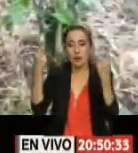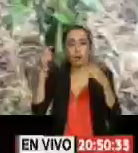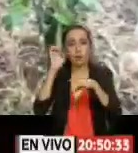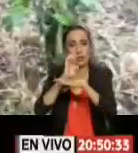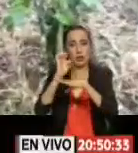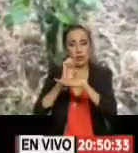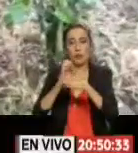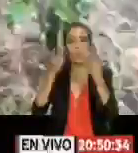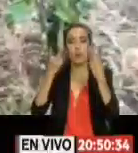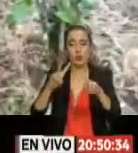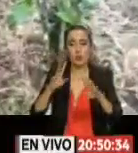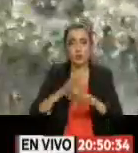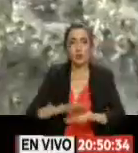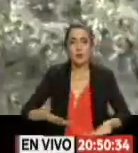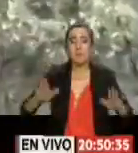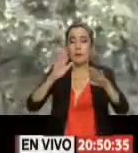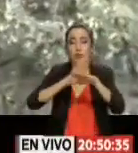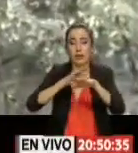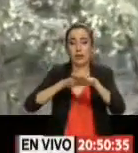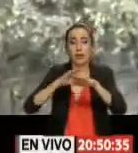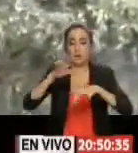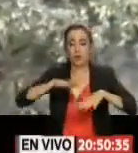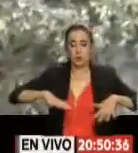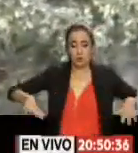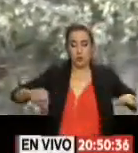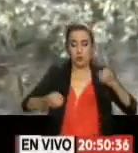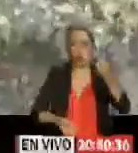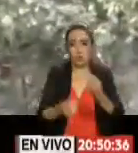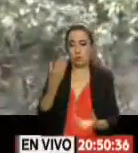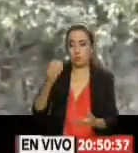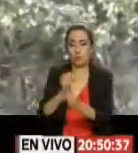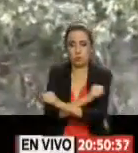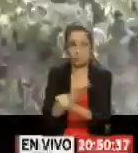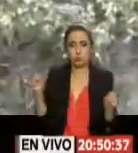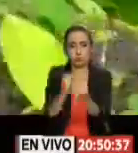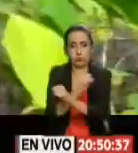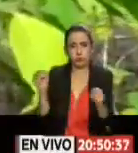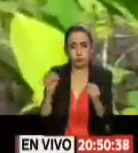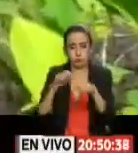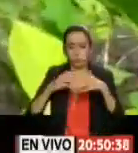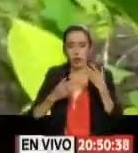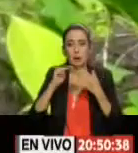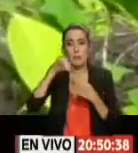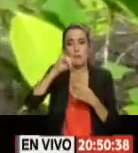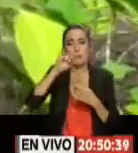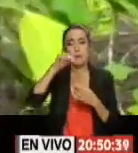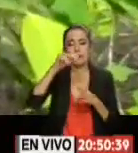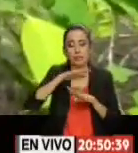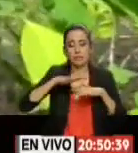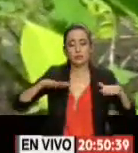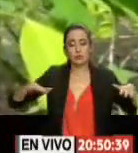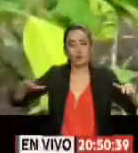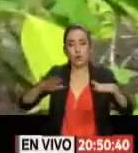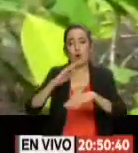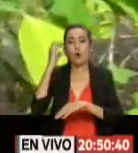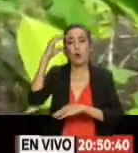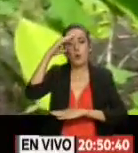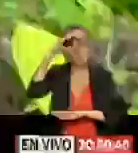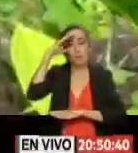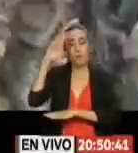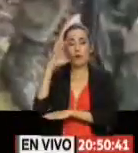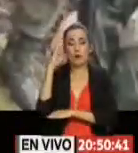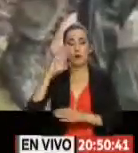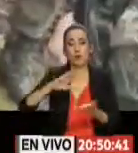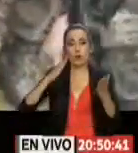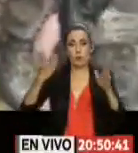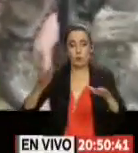otros atentados, fue el responsable de minar una zona de Nariño. A raíz de esta acción terrorista, un policía colombiano perdió la vida y otros 11